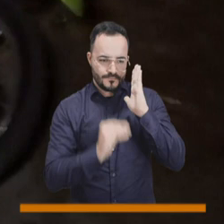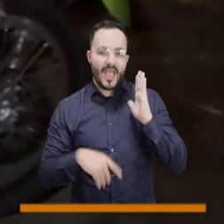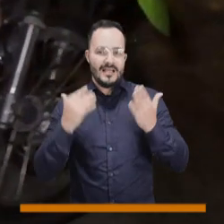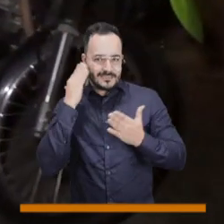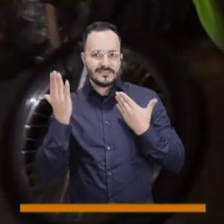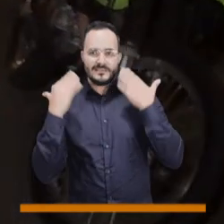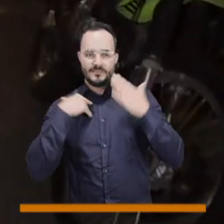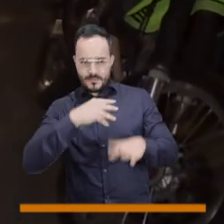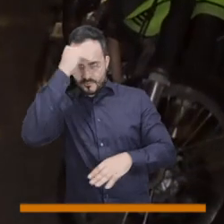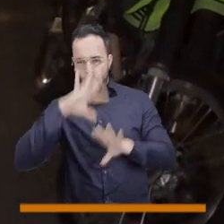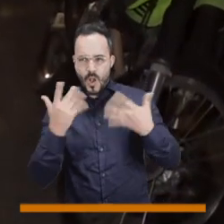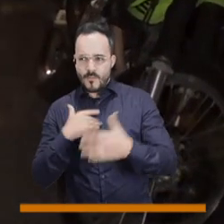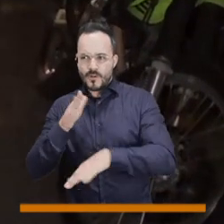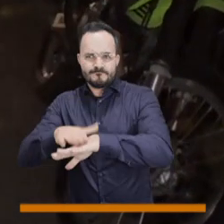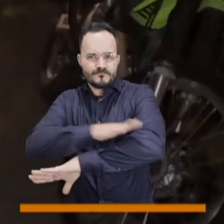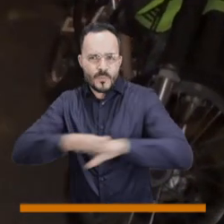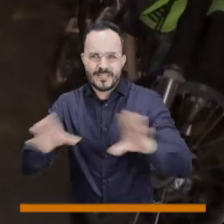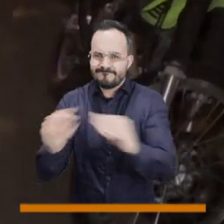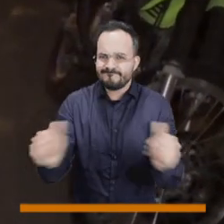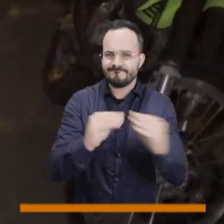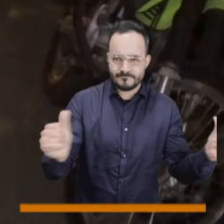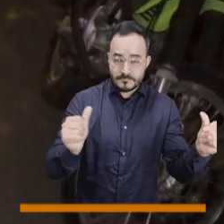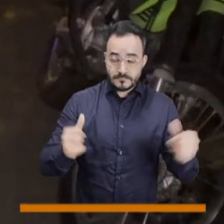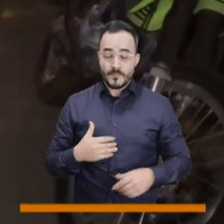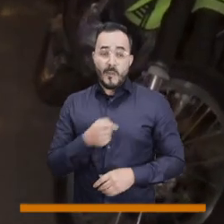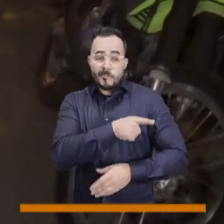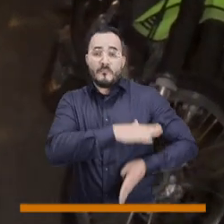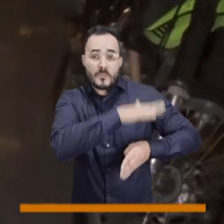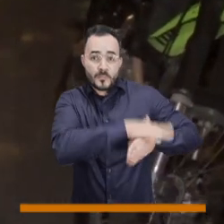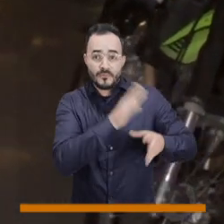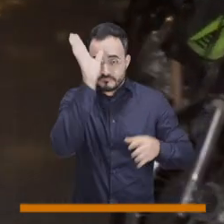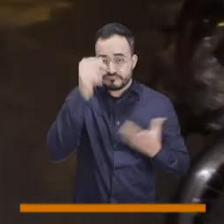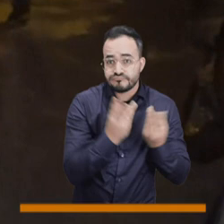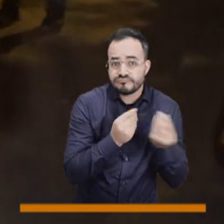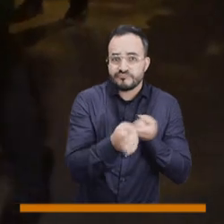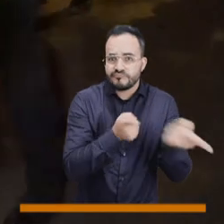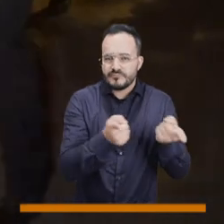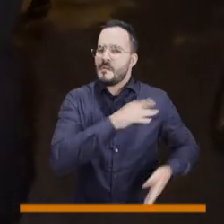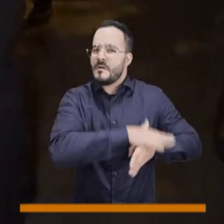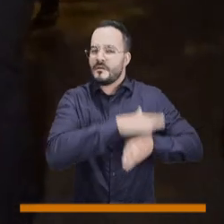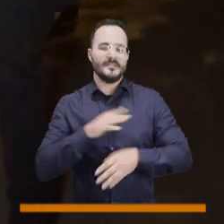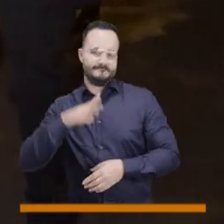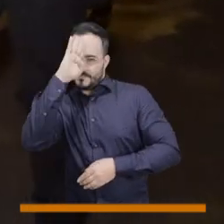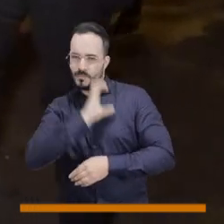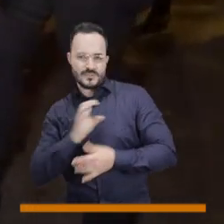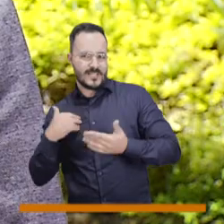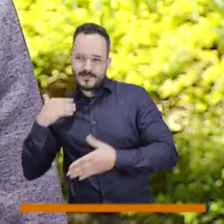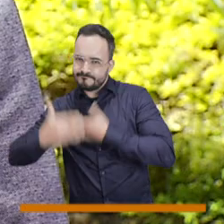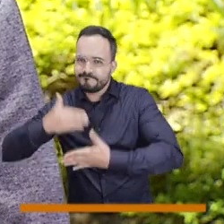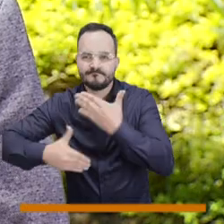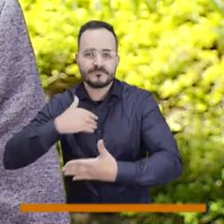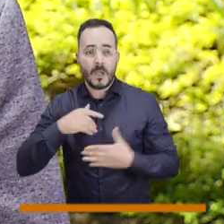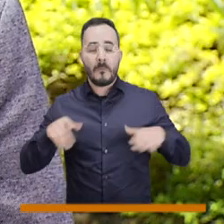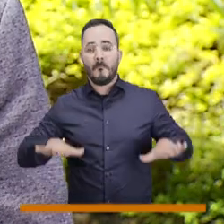cómo atacarlo. Así como la delincuencia va avanzando en su modus operandi, la Policía Nacional y las fuerzas y organismos de seguridad y